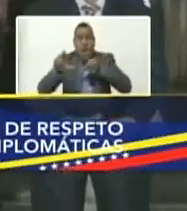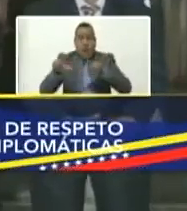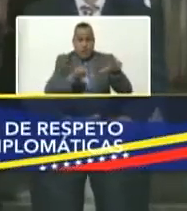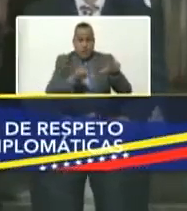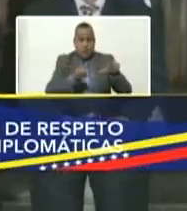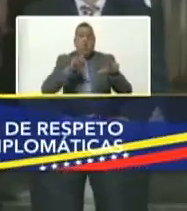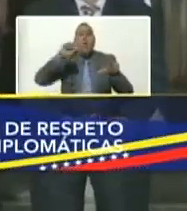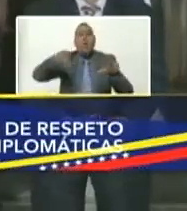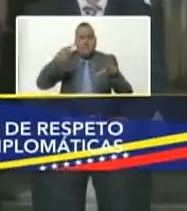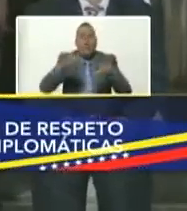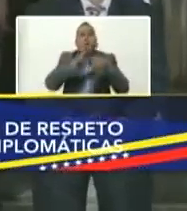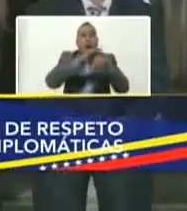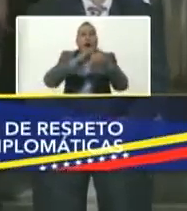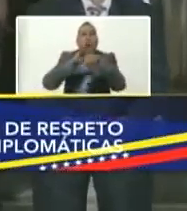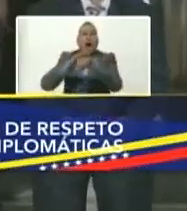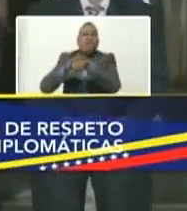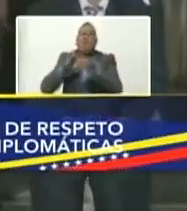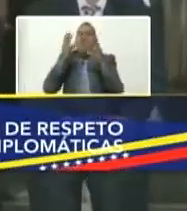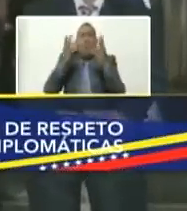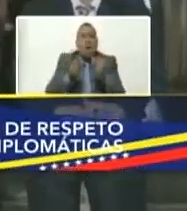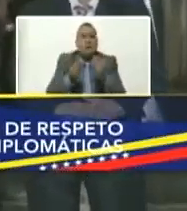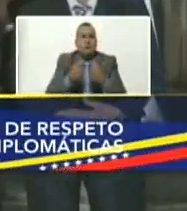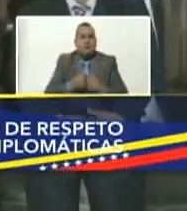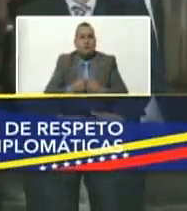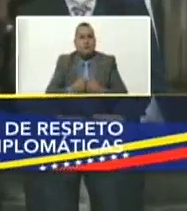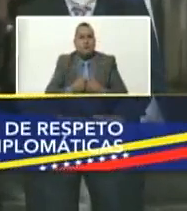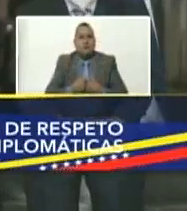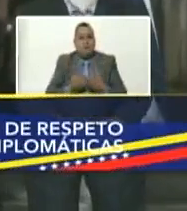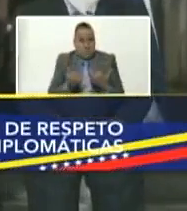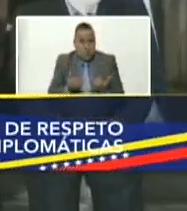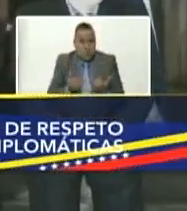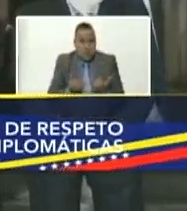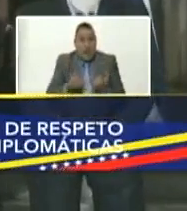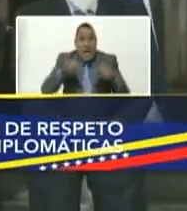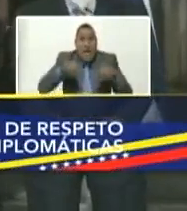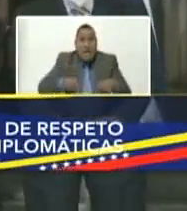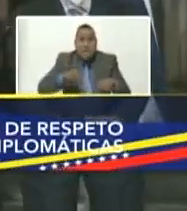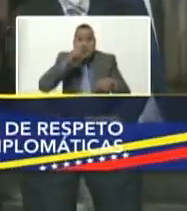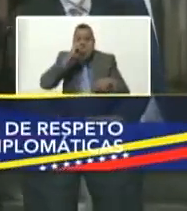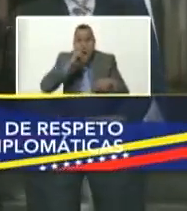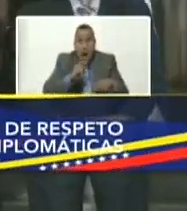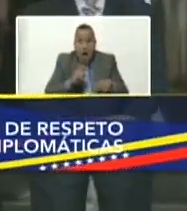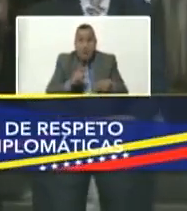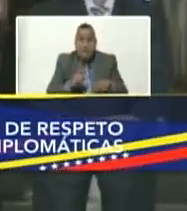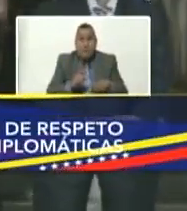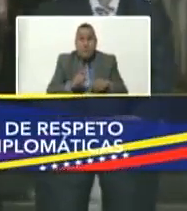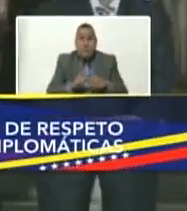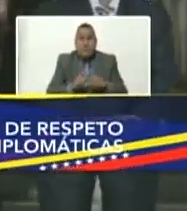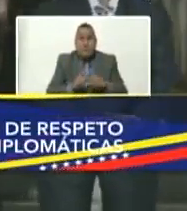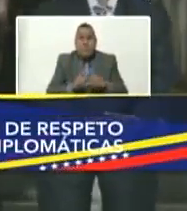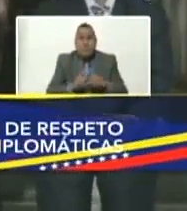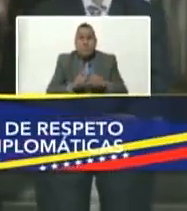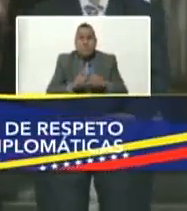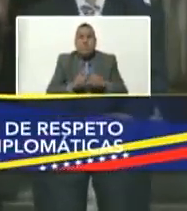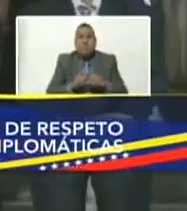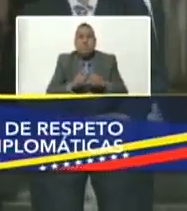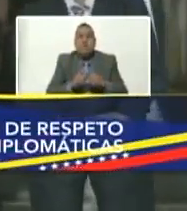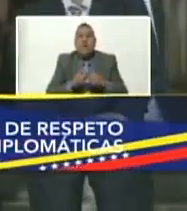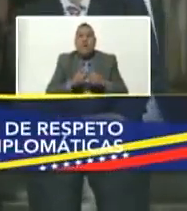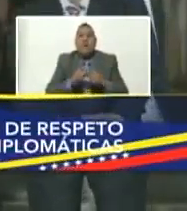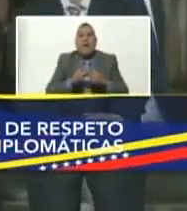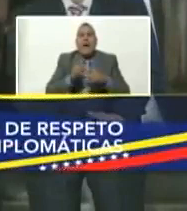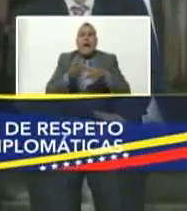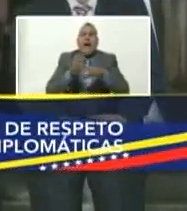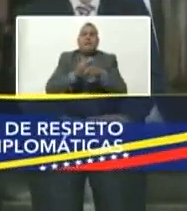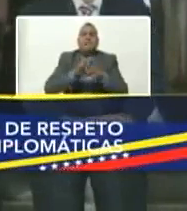le anunciará al pueblo de Venezuela. Lo que sí o sí puedo garantizar es que este año, antes de que amanezca el primero de enero, en Venezuela